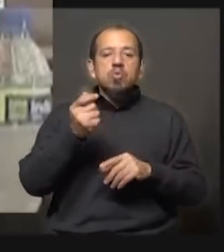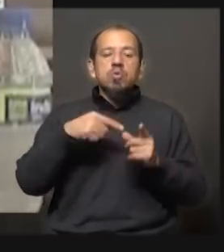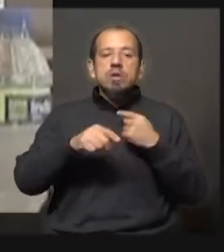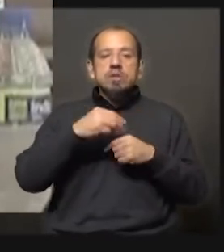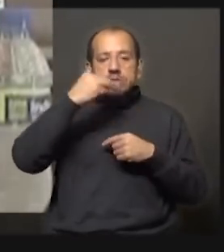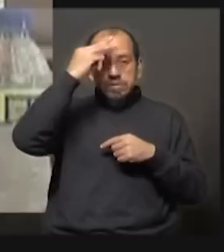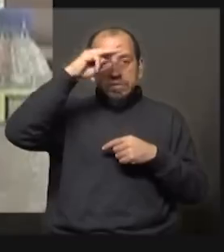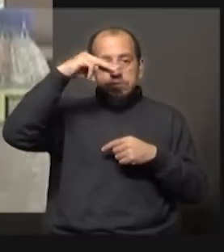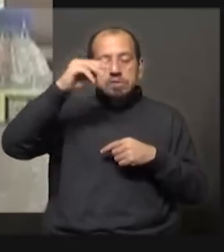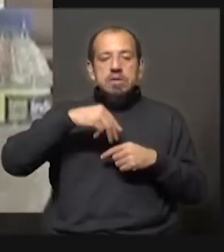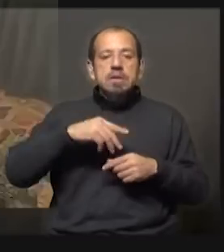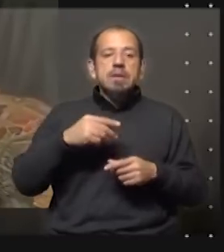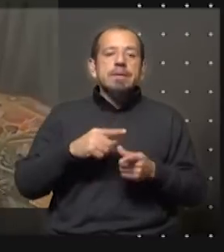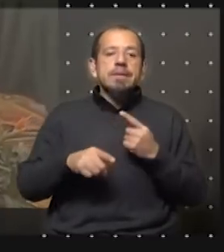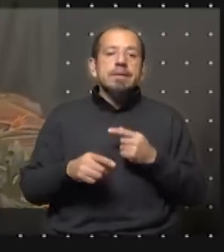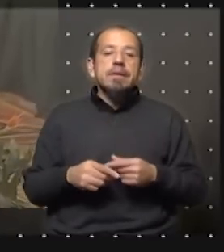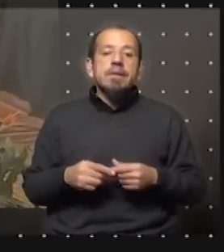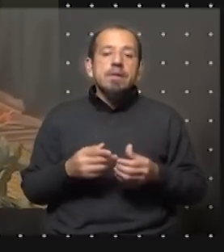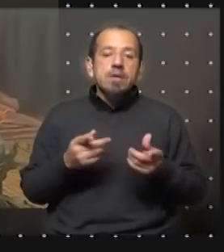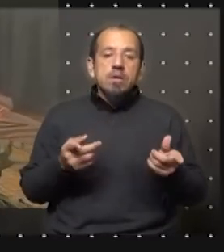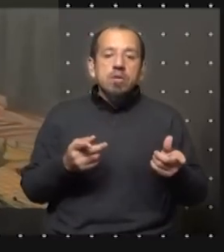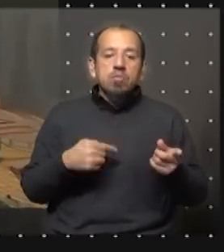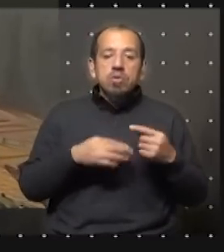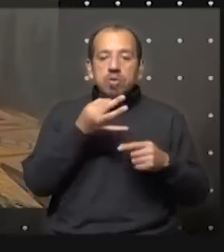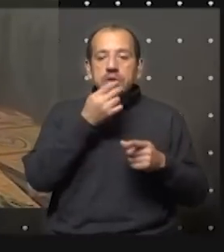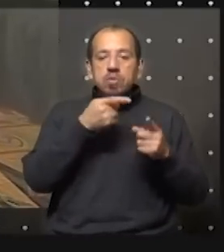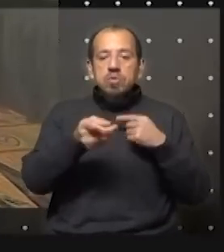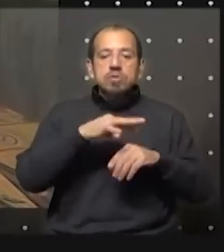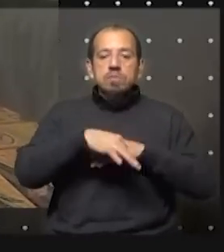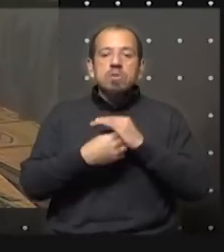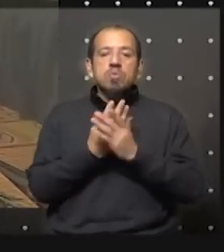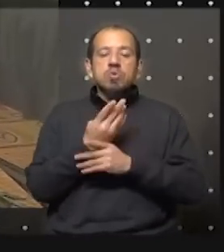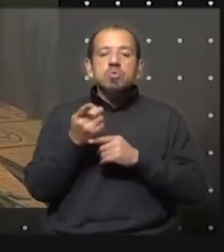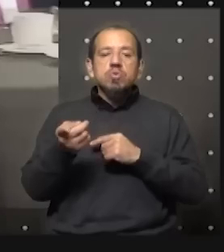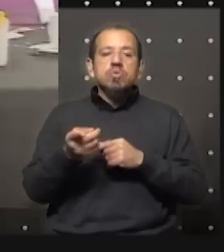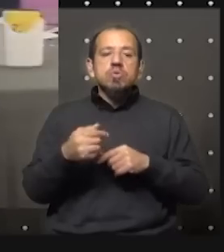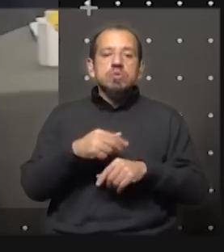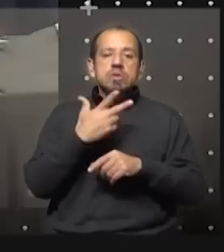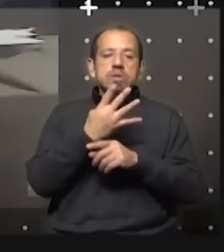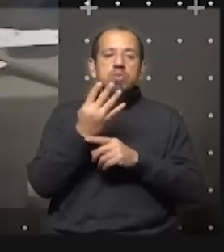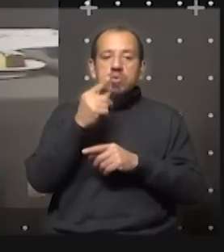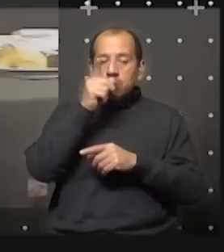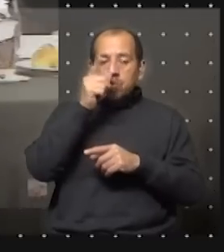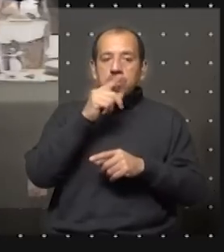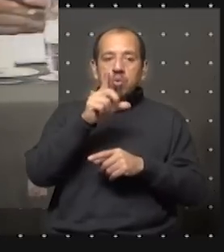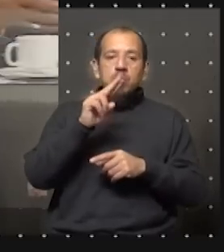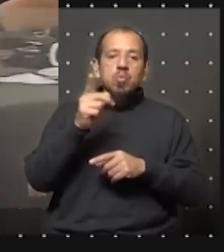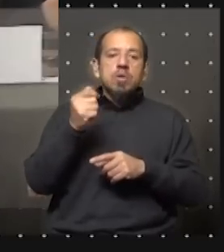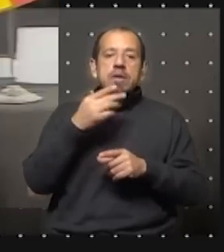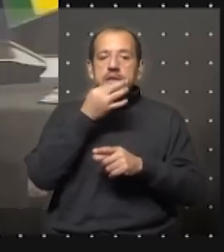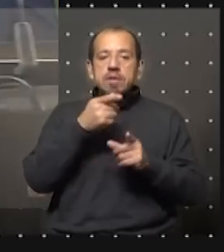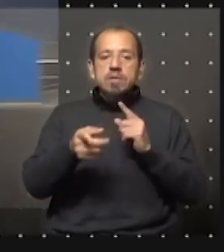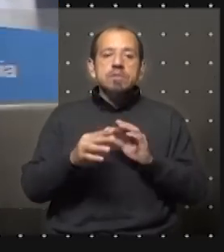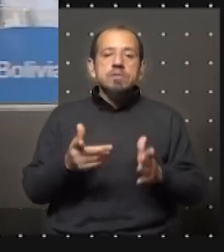López Obrador desde México en su intervención durante la comuna del mercosur en Puerto iguazú del 3 y 4 de julio Lula fijó como prioridad